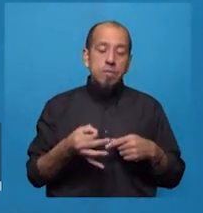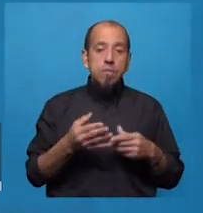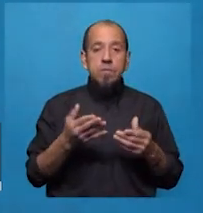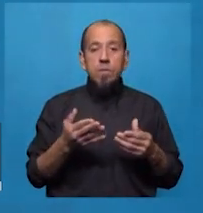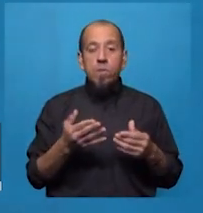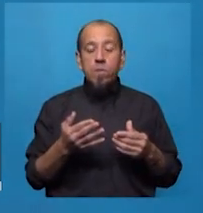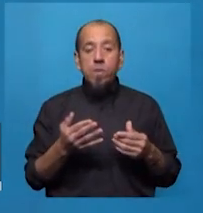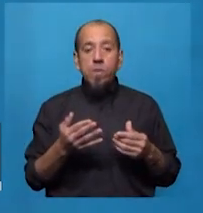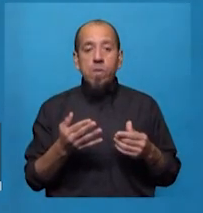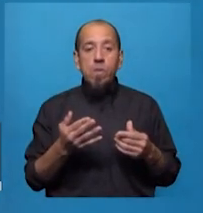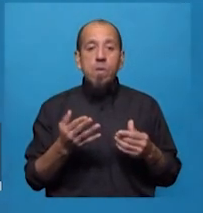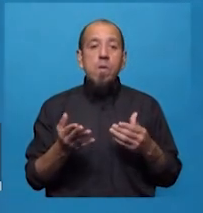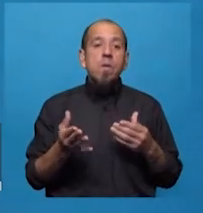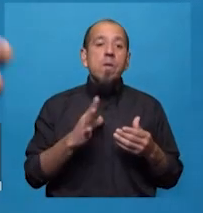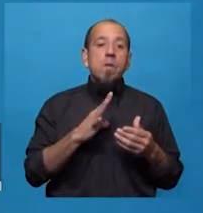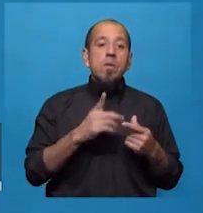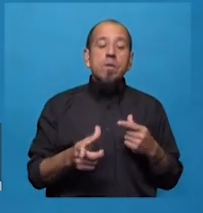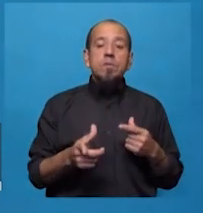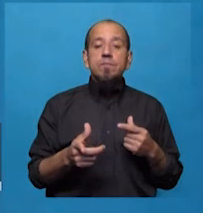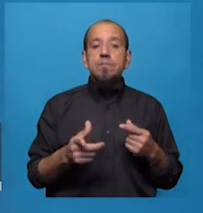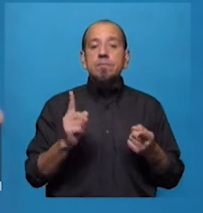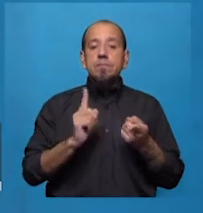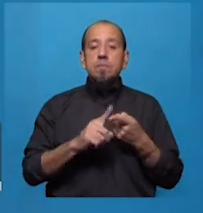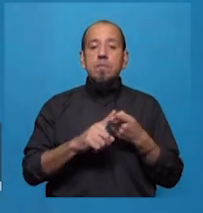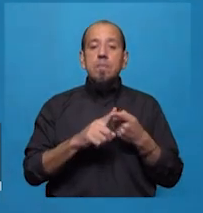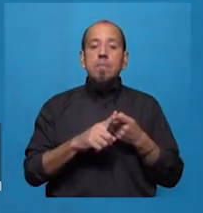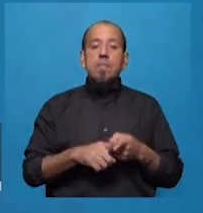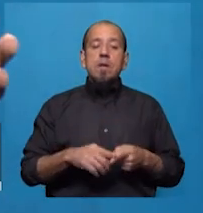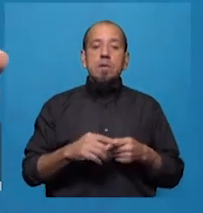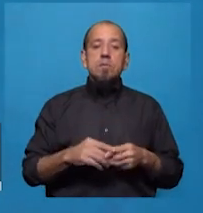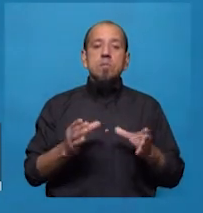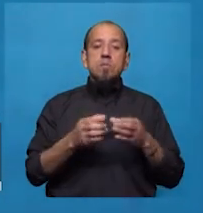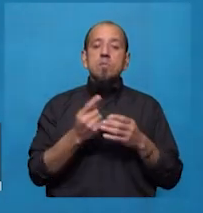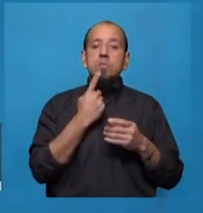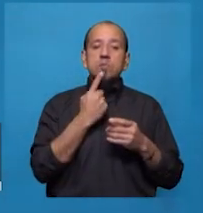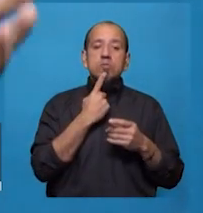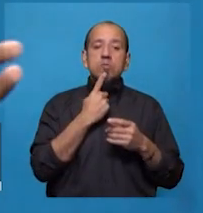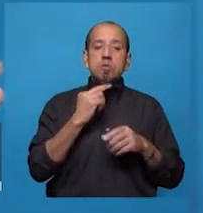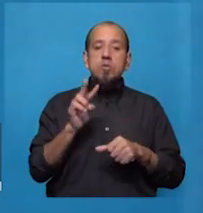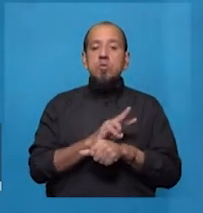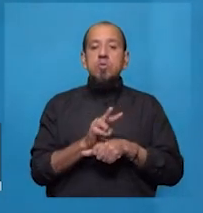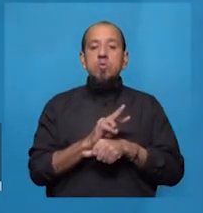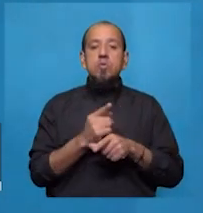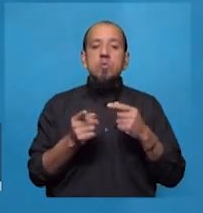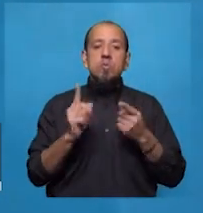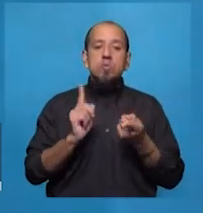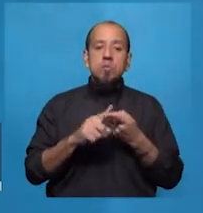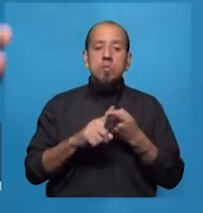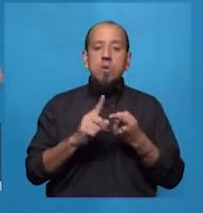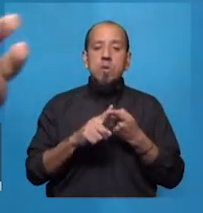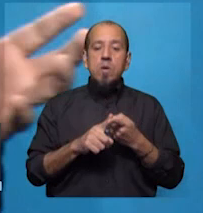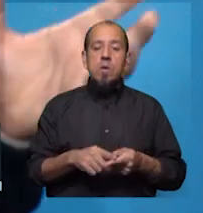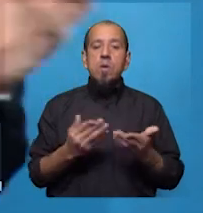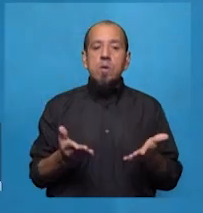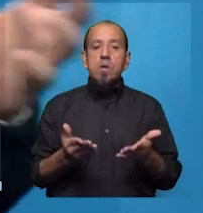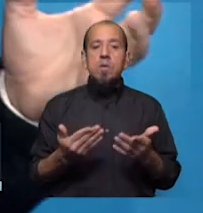que se menciona Que bueno hay una línea de ir por acuerdos súper partidarios de tener la seguridad como una fruto de acuerdos más